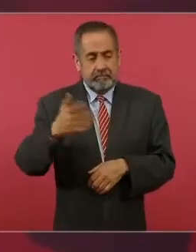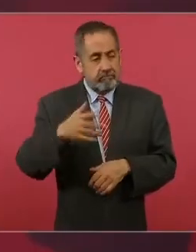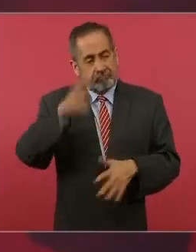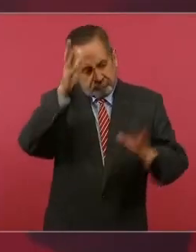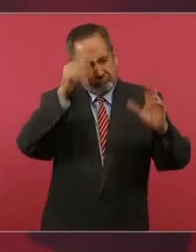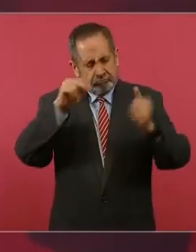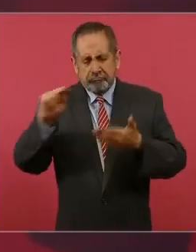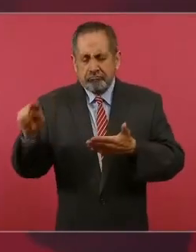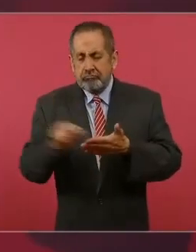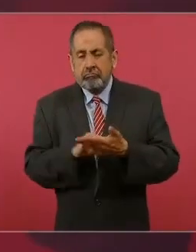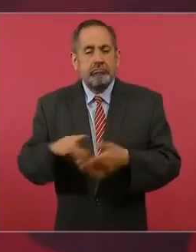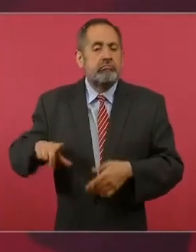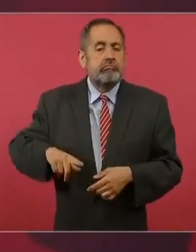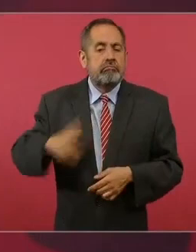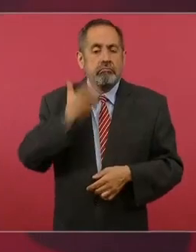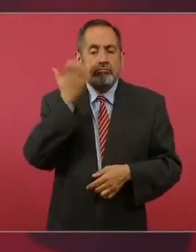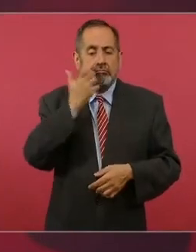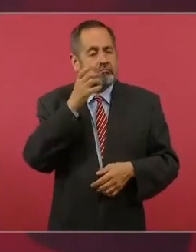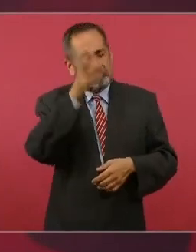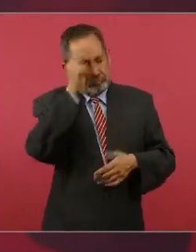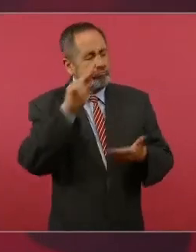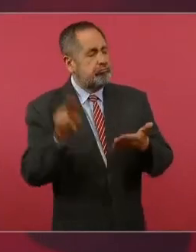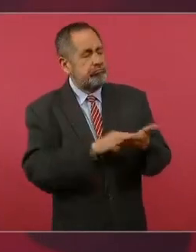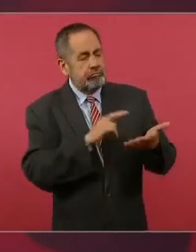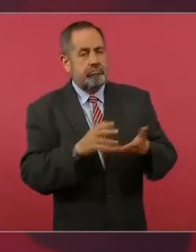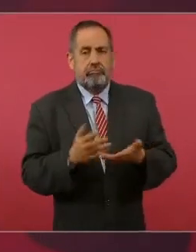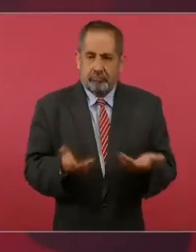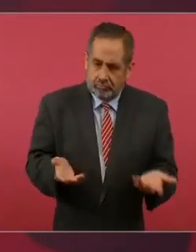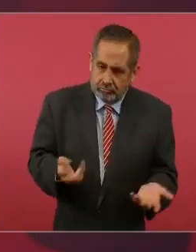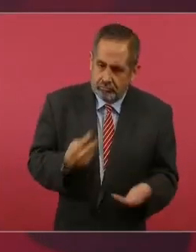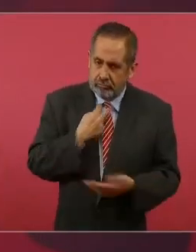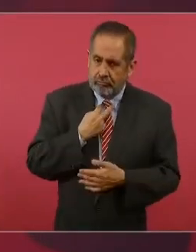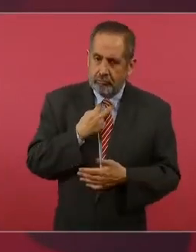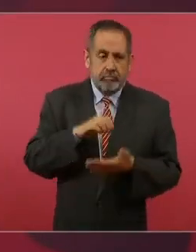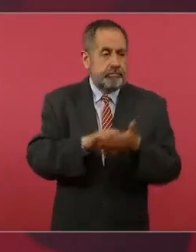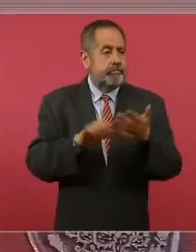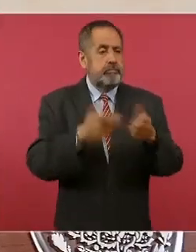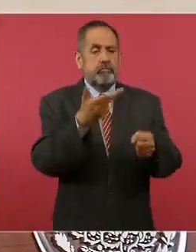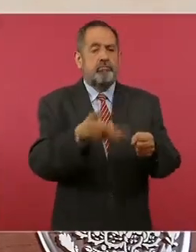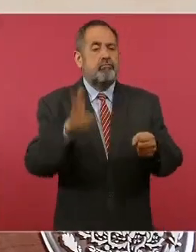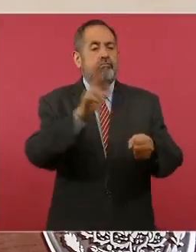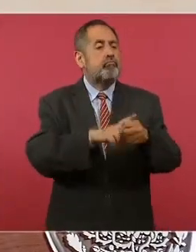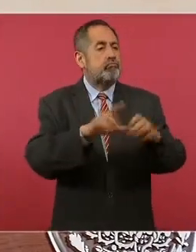pactan. Y por eso un hospital que puede costar